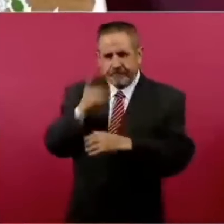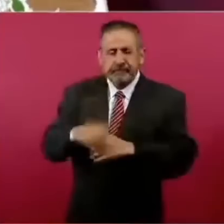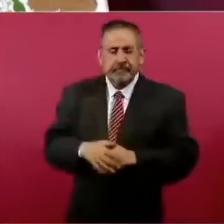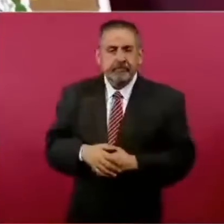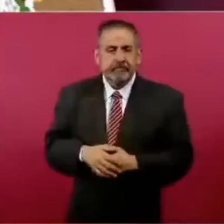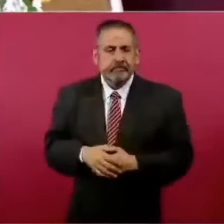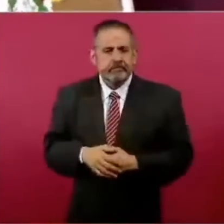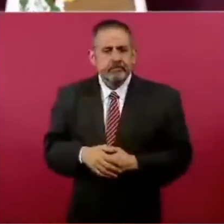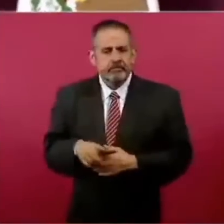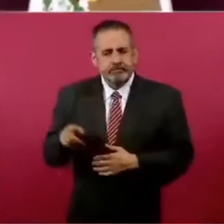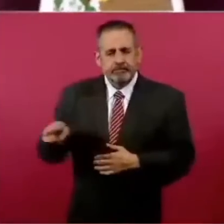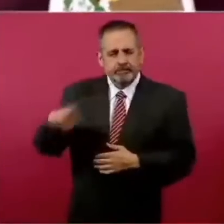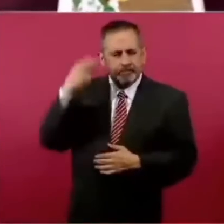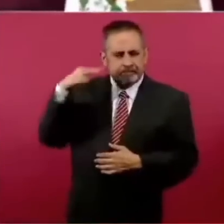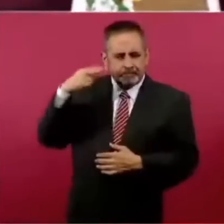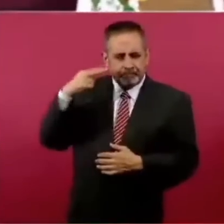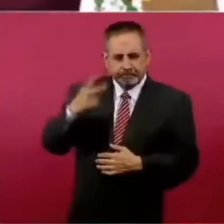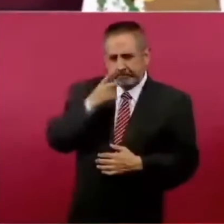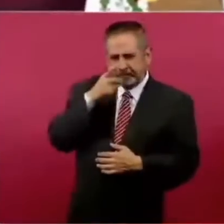o jarocho.